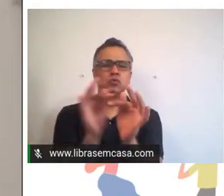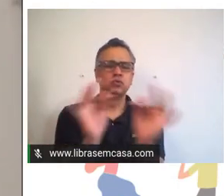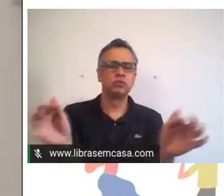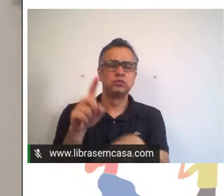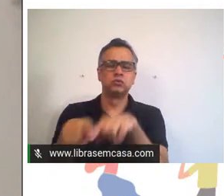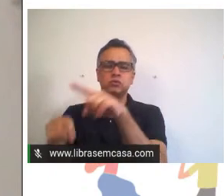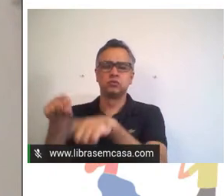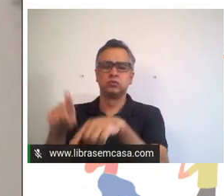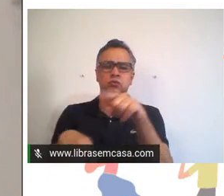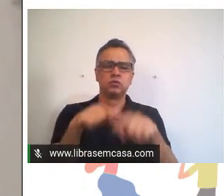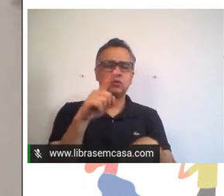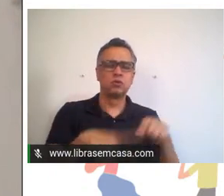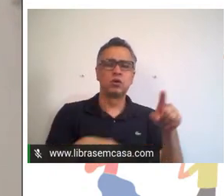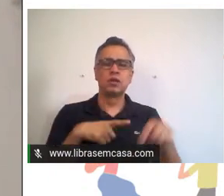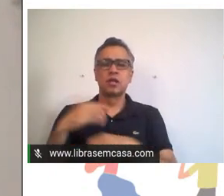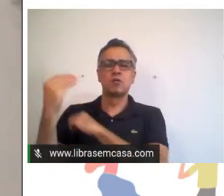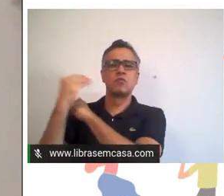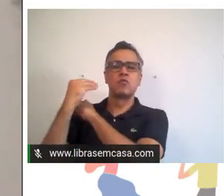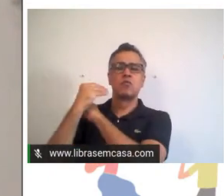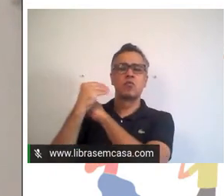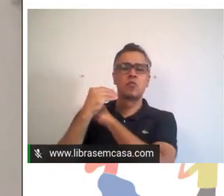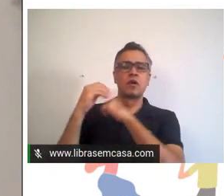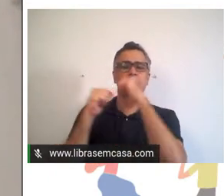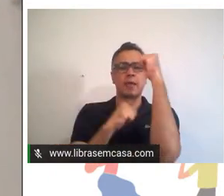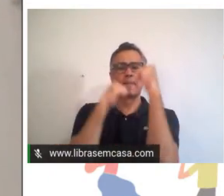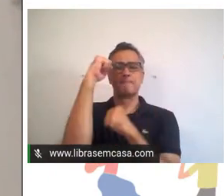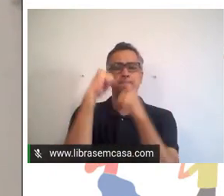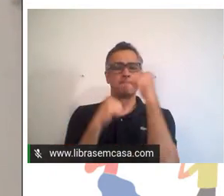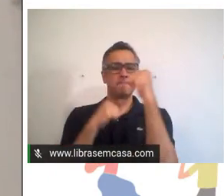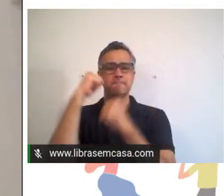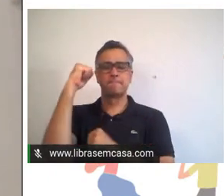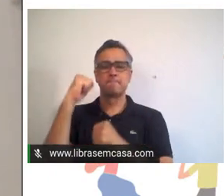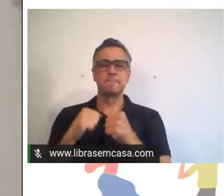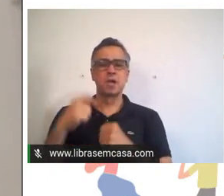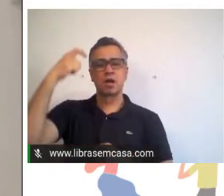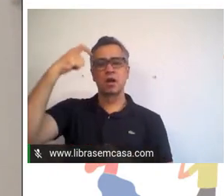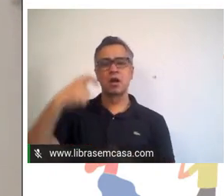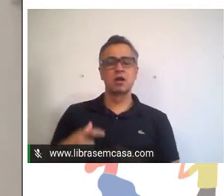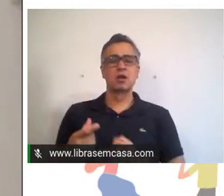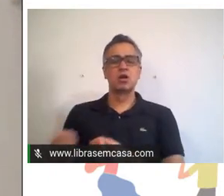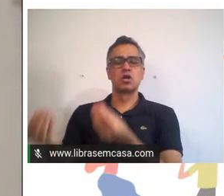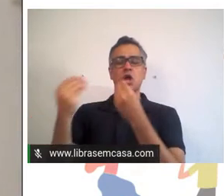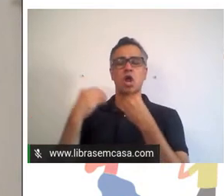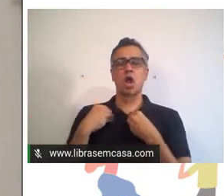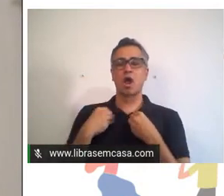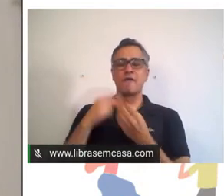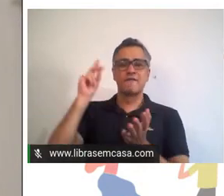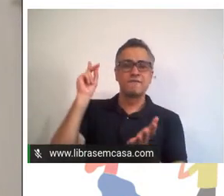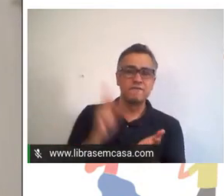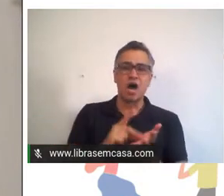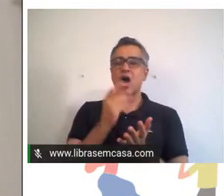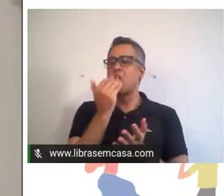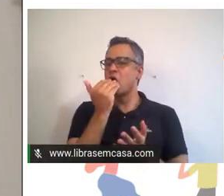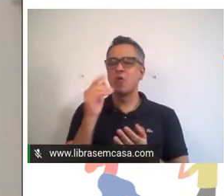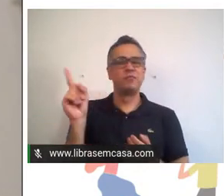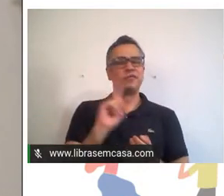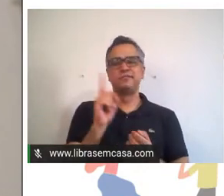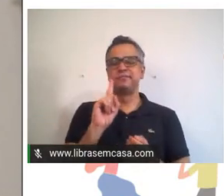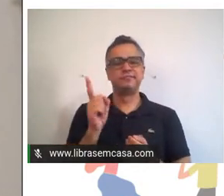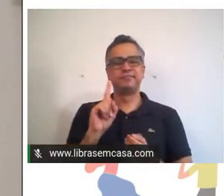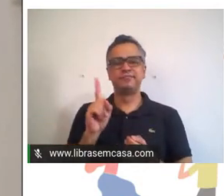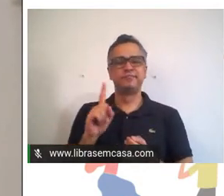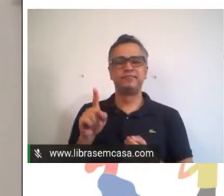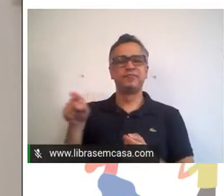siendo alimentados por empresas que nos dan cosas comestibles y que lo hacen a partir